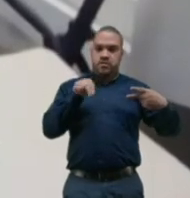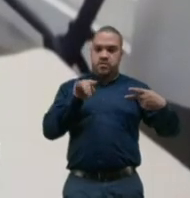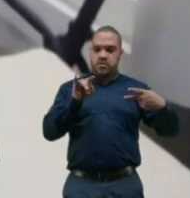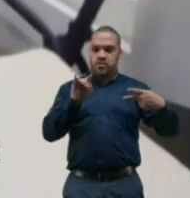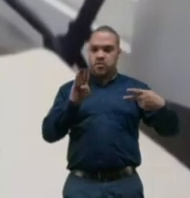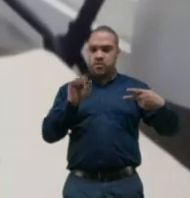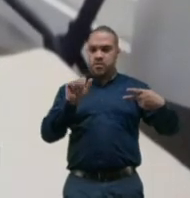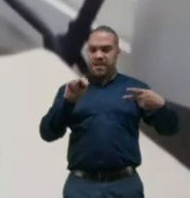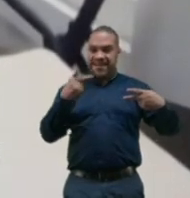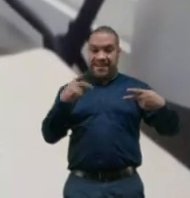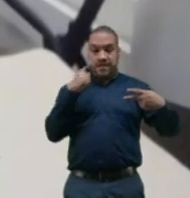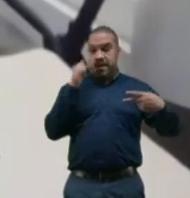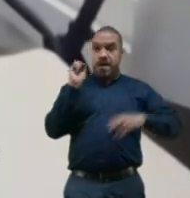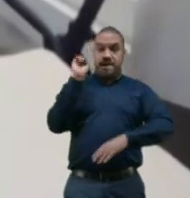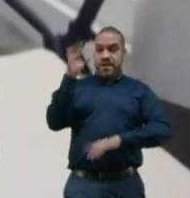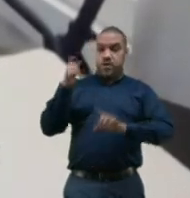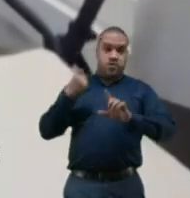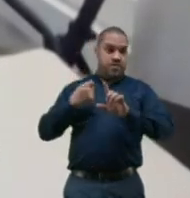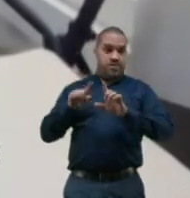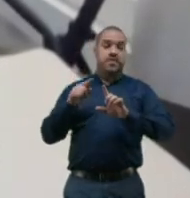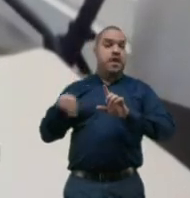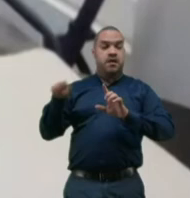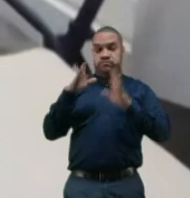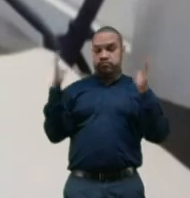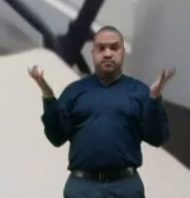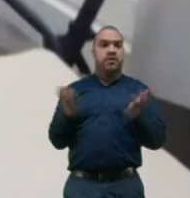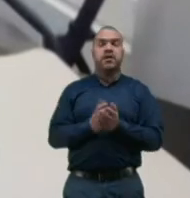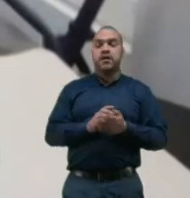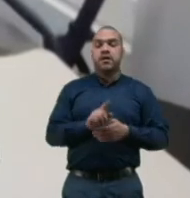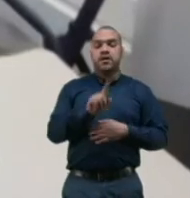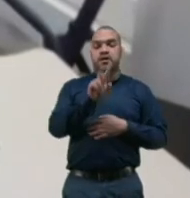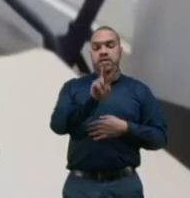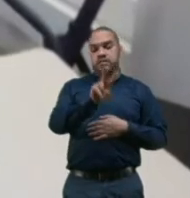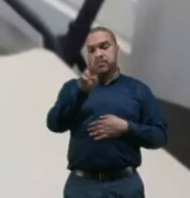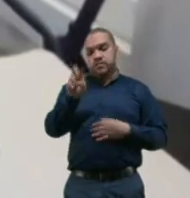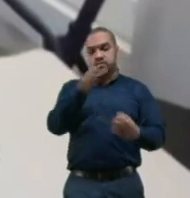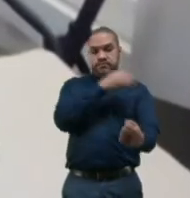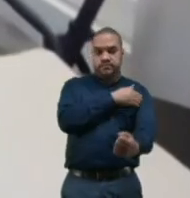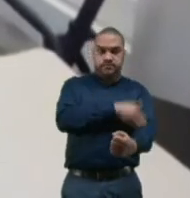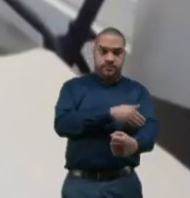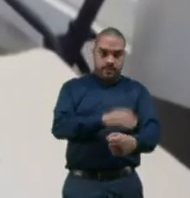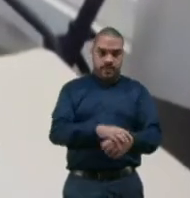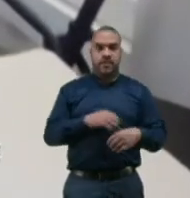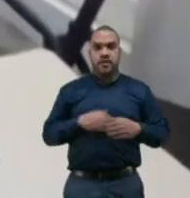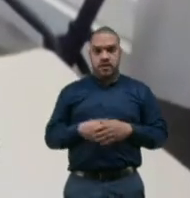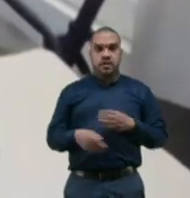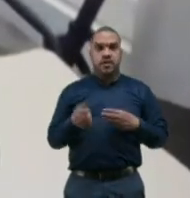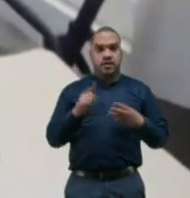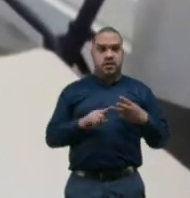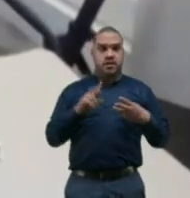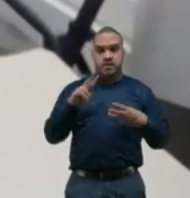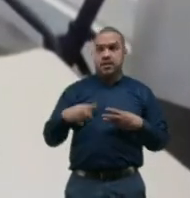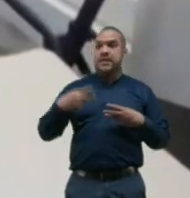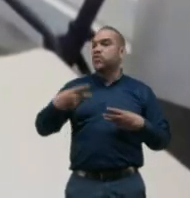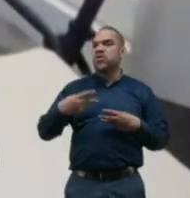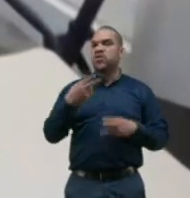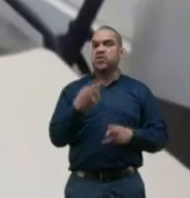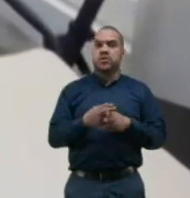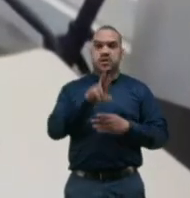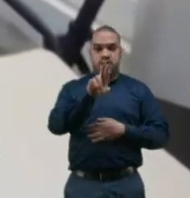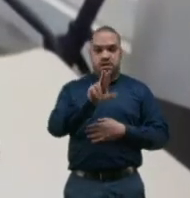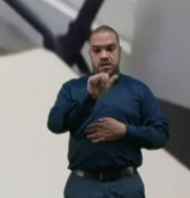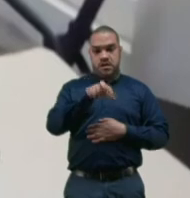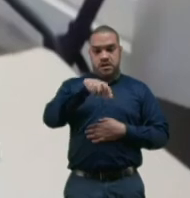grande del mundo con 27 millones de consumidores. Y el segundo es Rappi. Como saben, Rappi